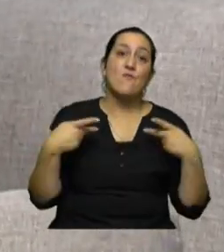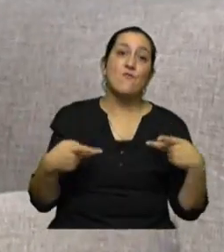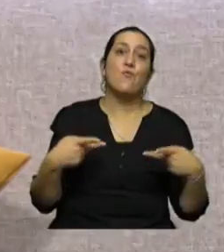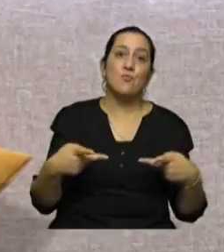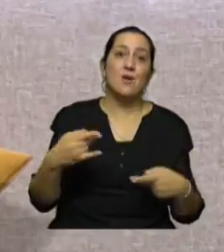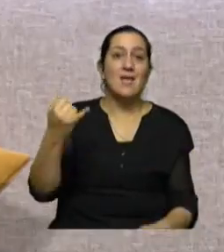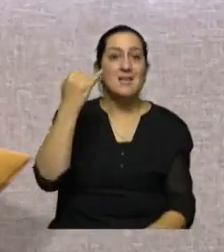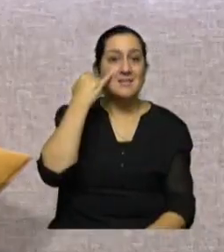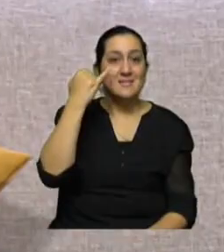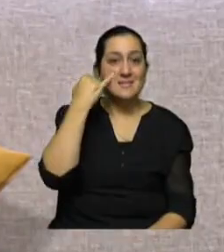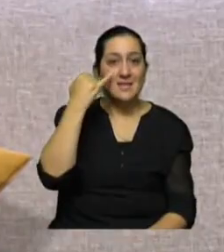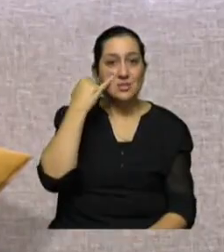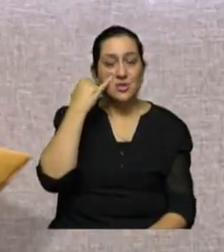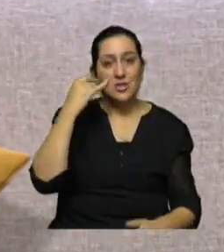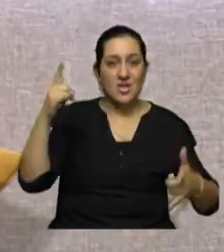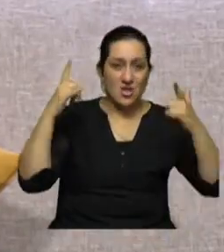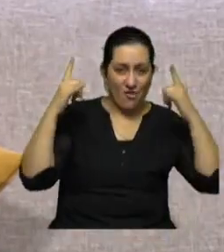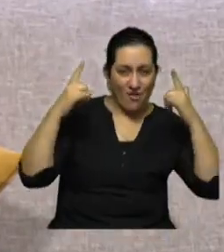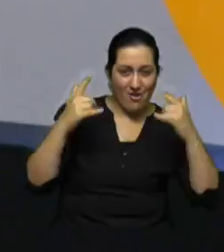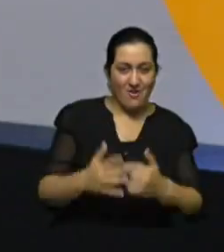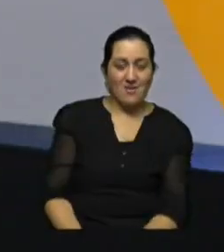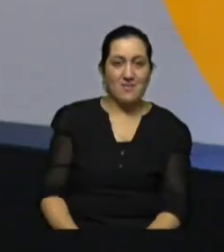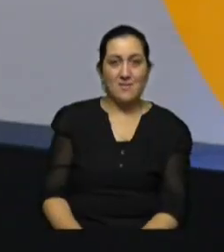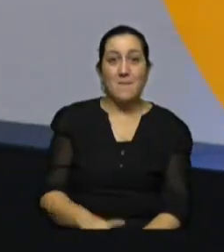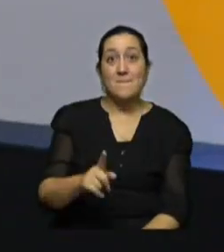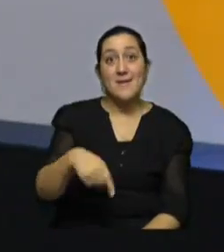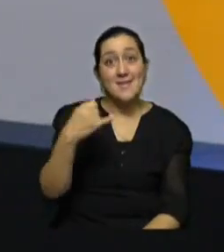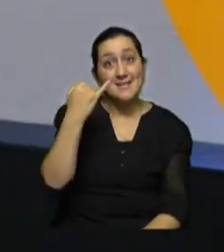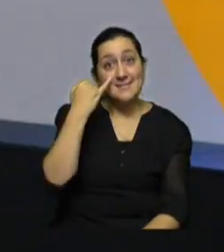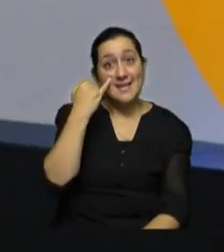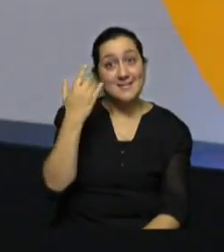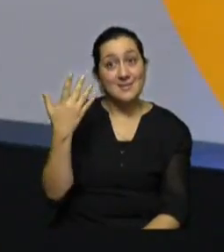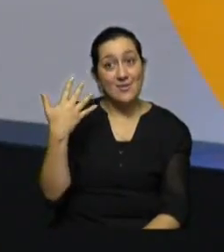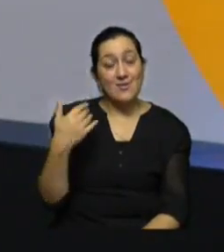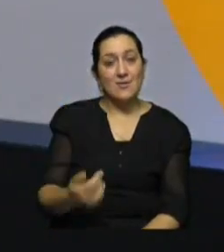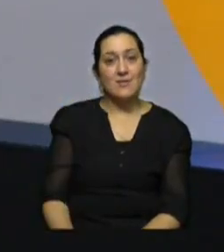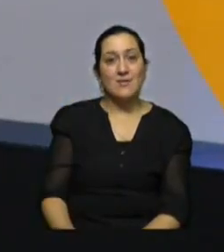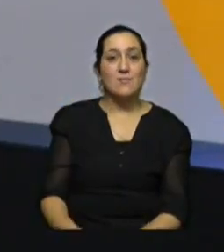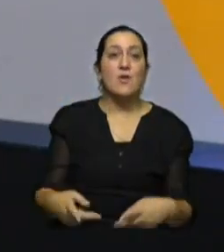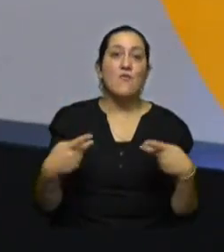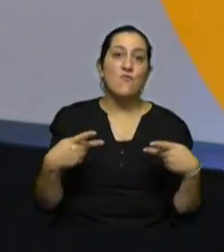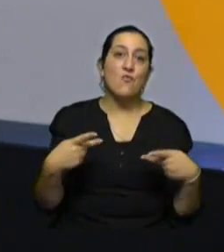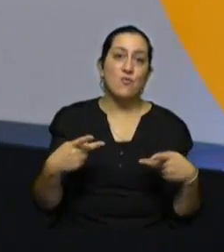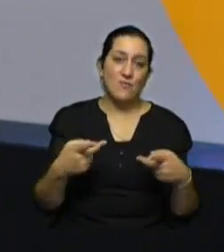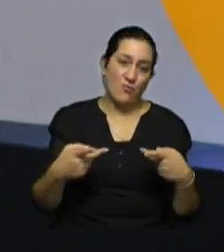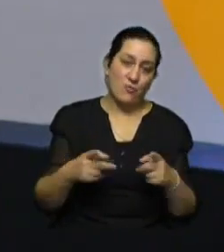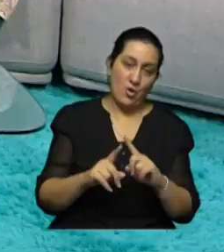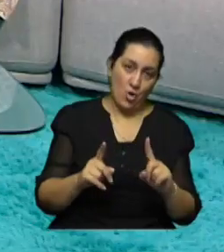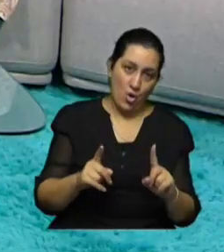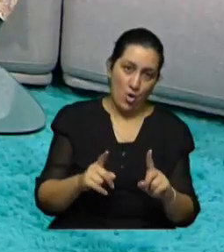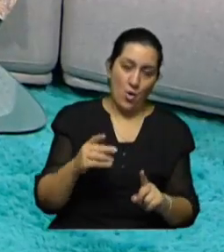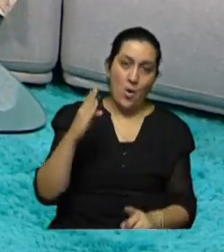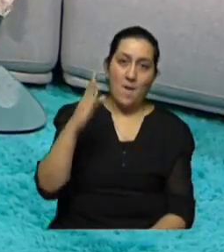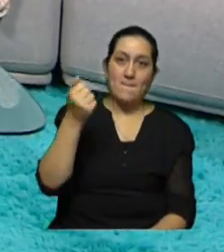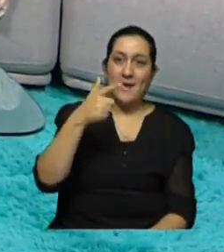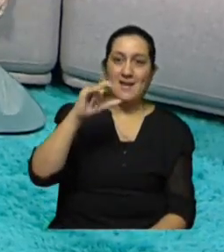Sexo. Y rock and roll. ¡Mañana hay sexo! Venga. Sí, pero si dicen fútbol, fútbol no es así nomás. Palito